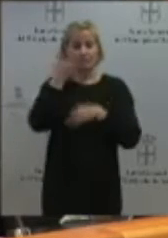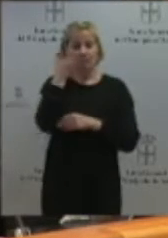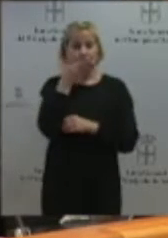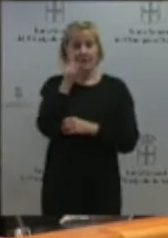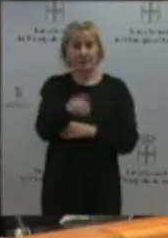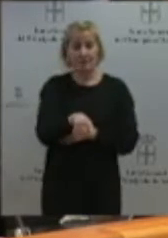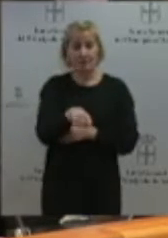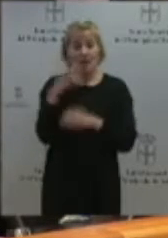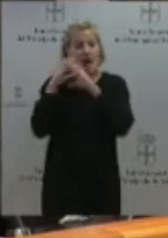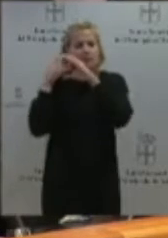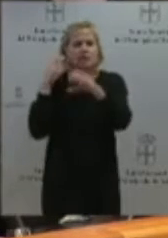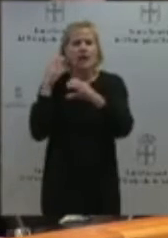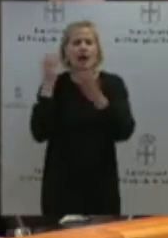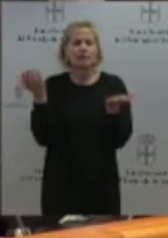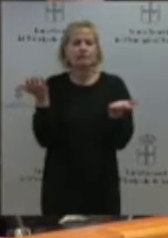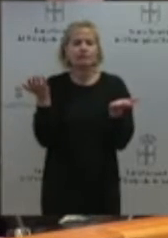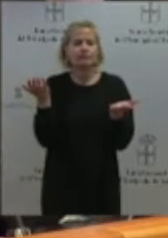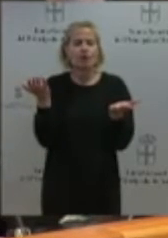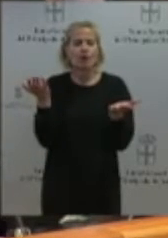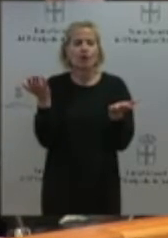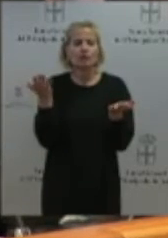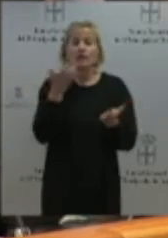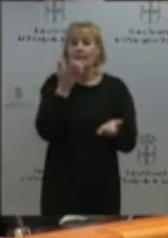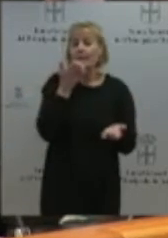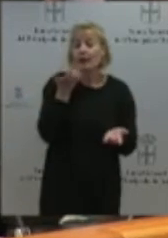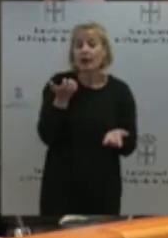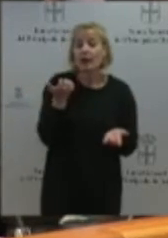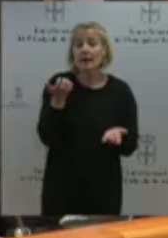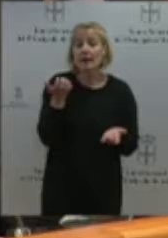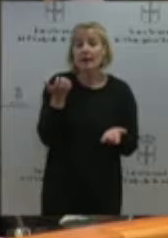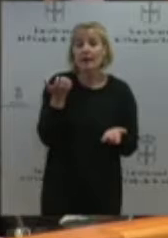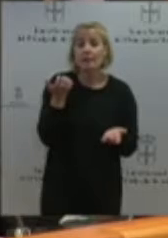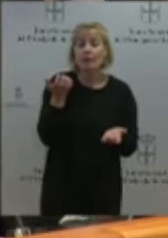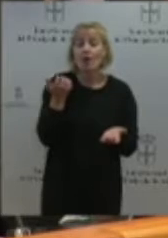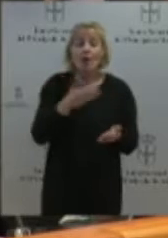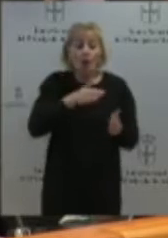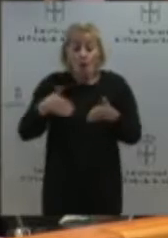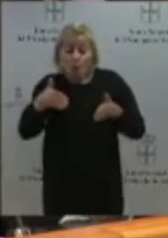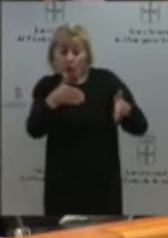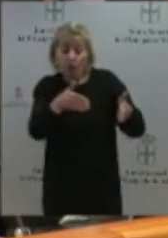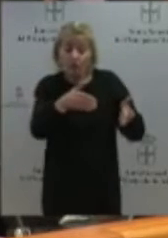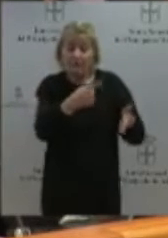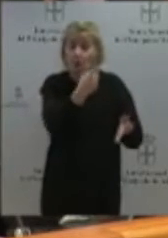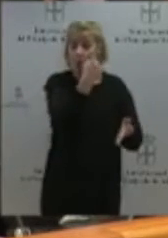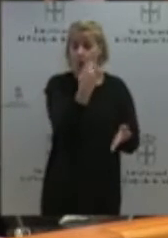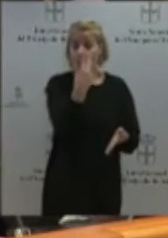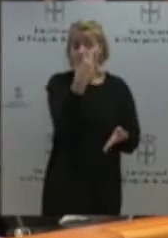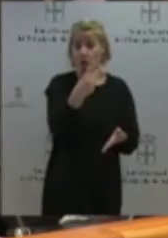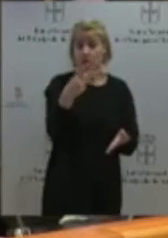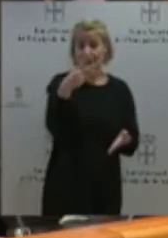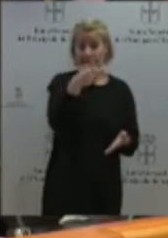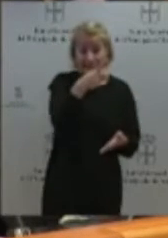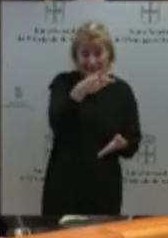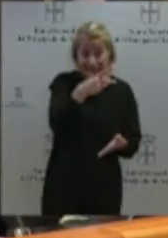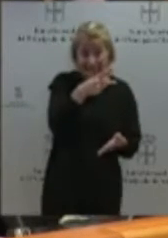están a 1, o sea, rutas que están a 1 o 2 kilómetros de donde vive el alumno, se les deja en tierra. ¿Cómo se puede dejar a un alumno en tierra en Asturias,